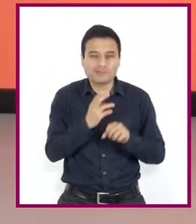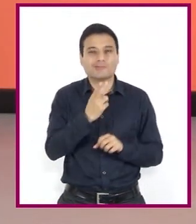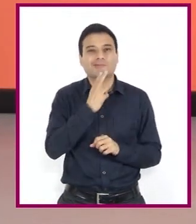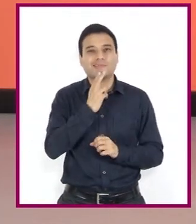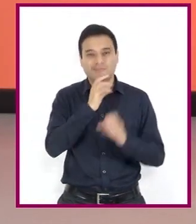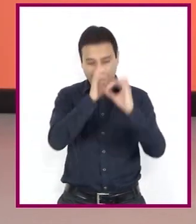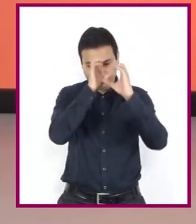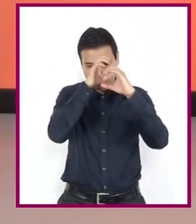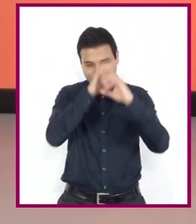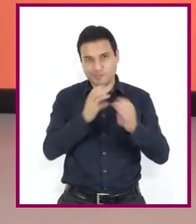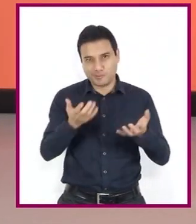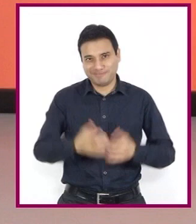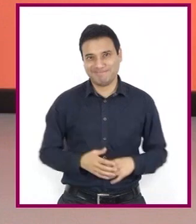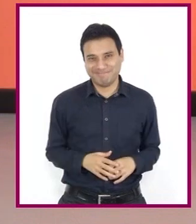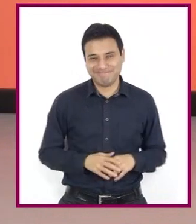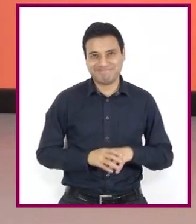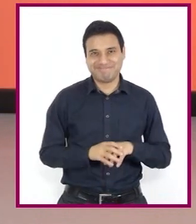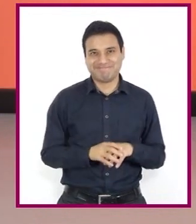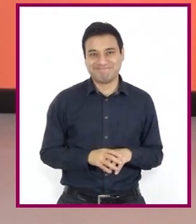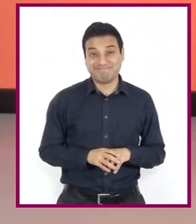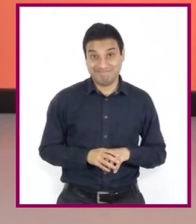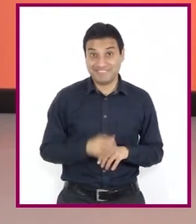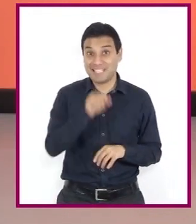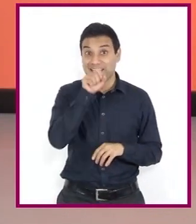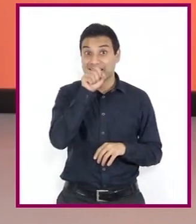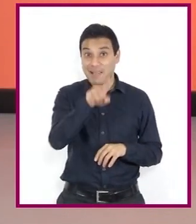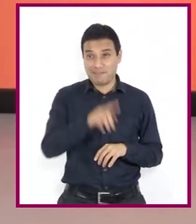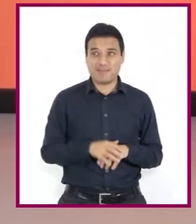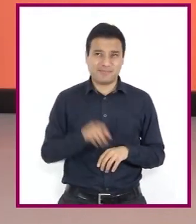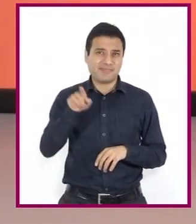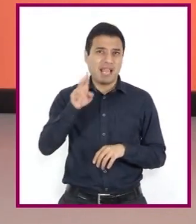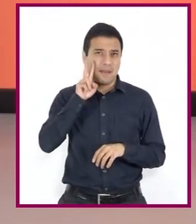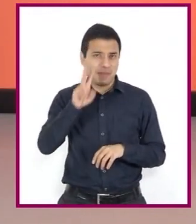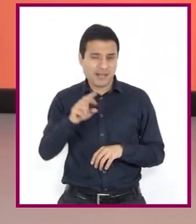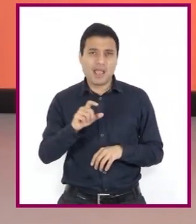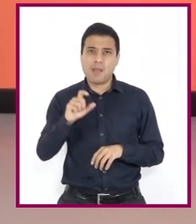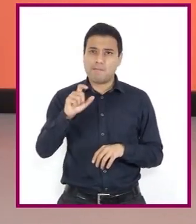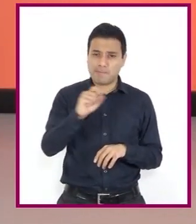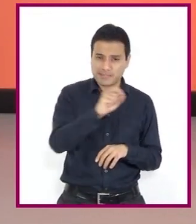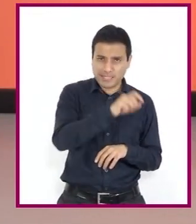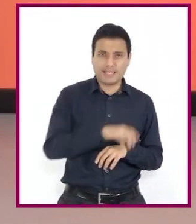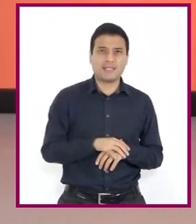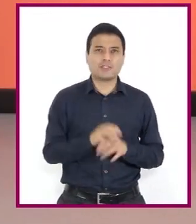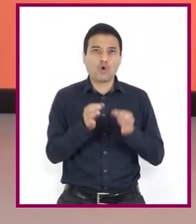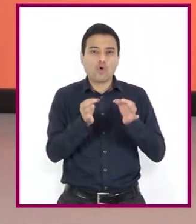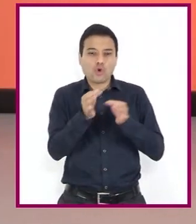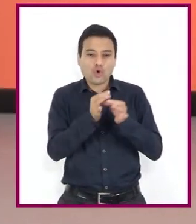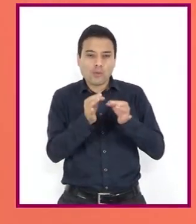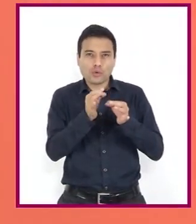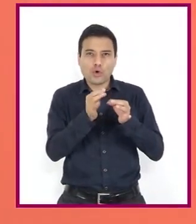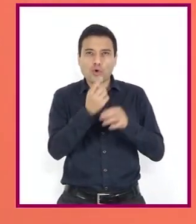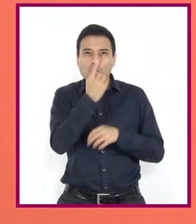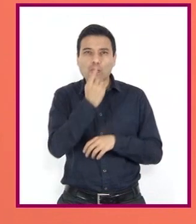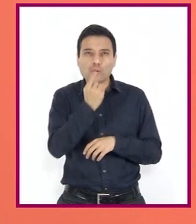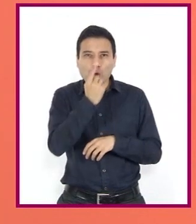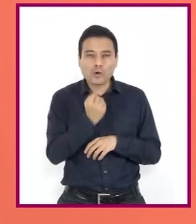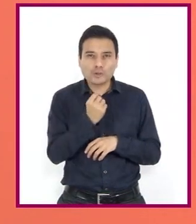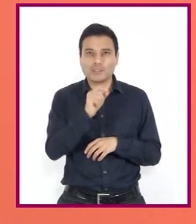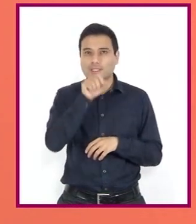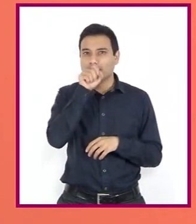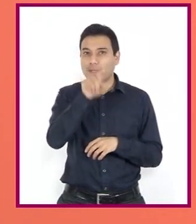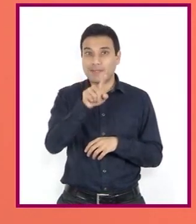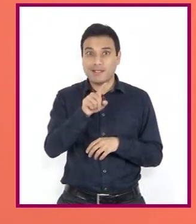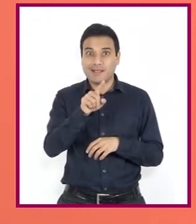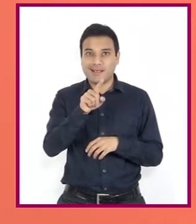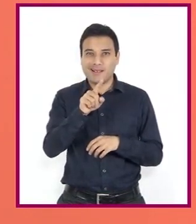microscopio. También observó bacterias, glóbulos rojos y los espermatozoides. Sin